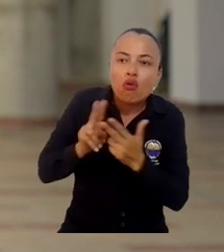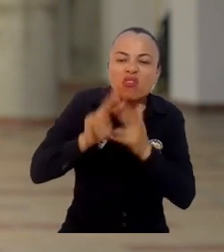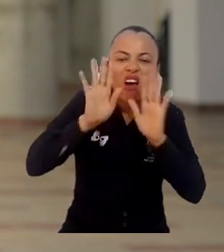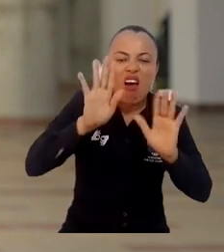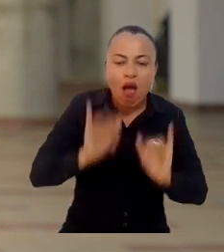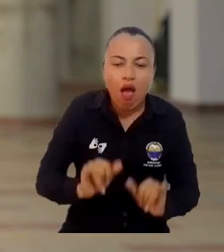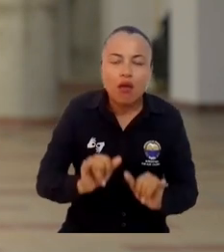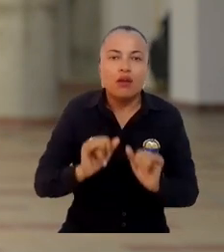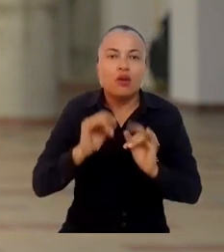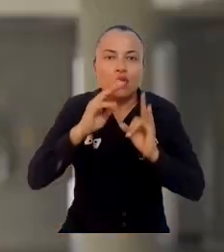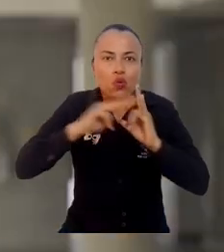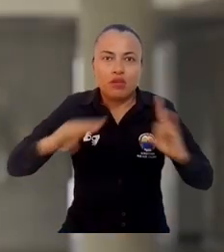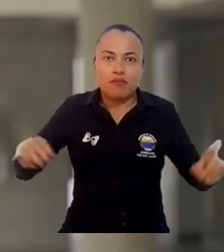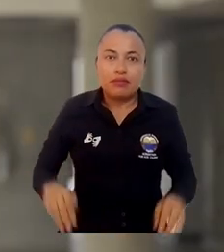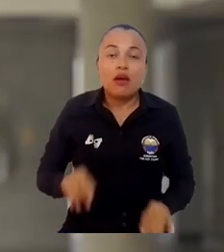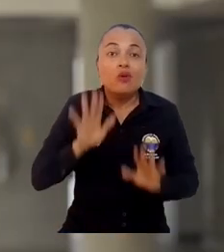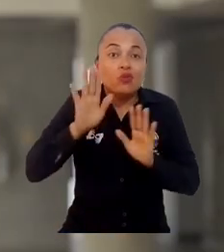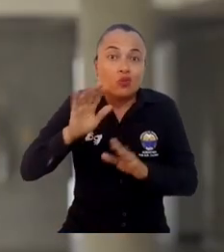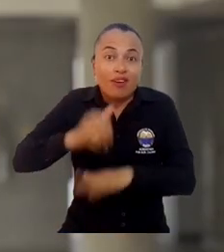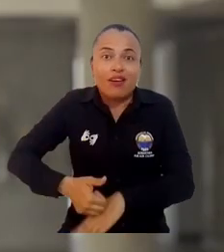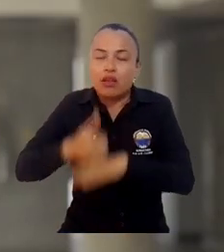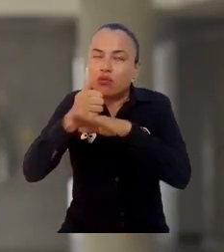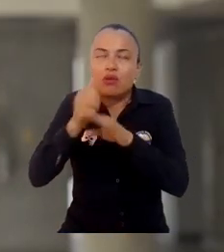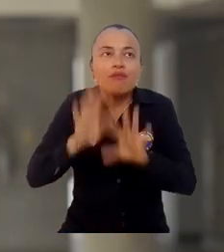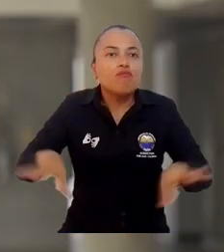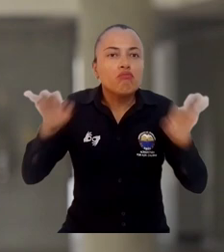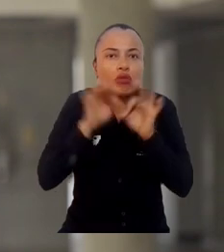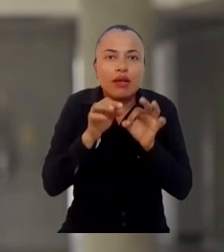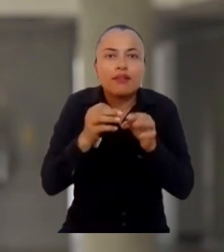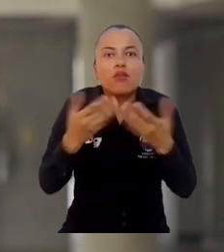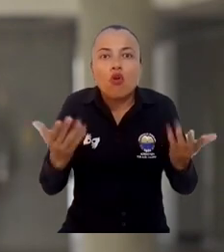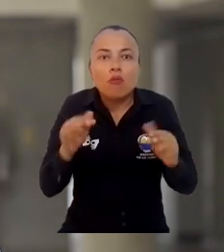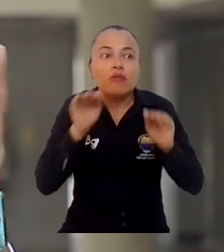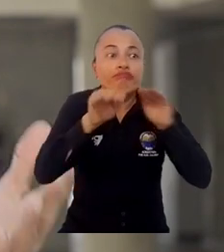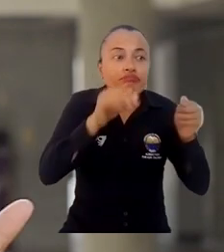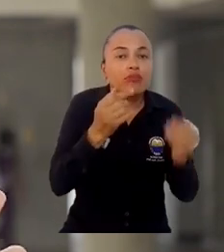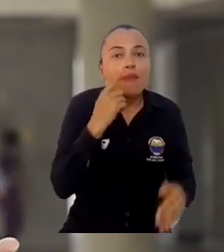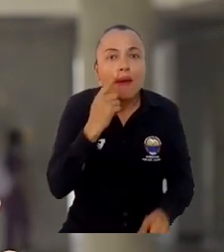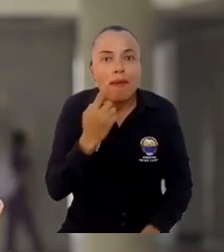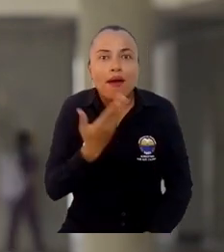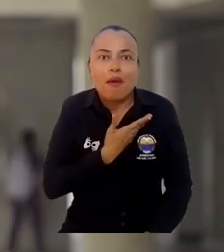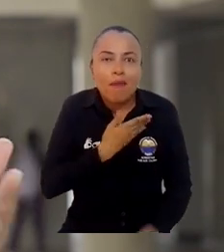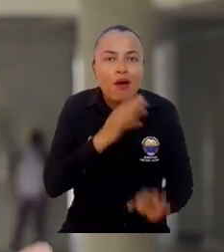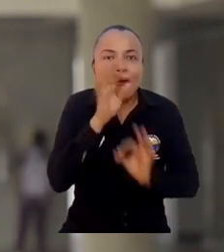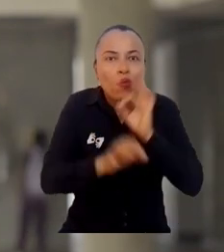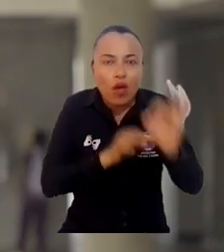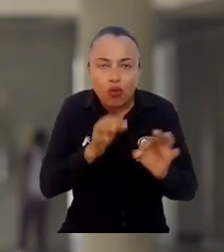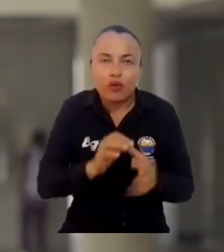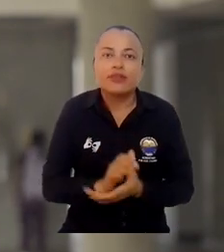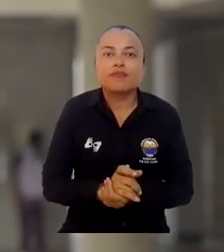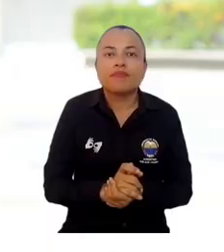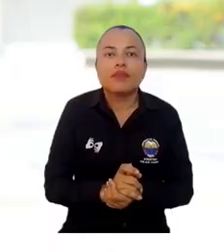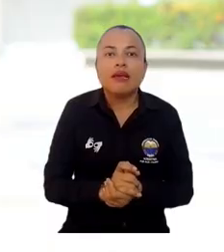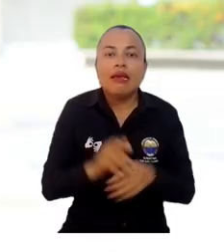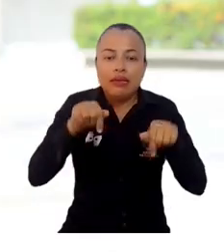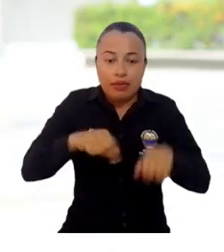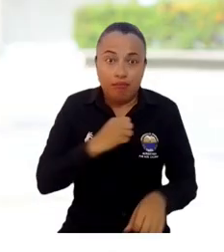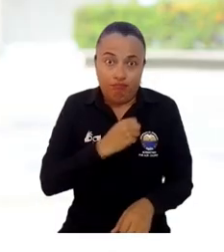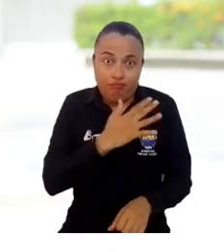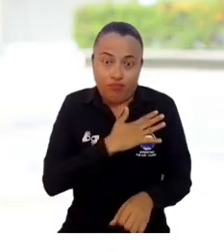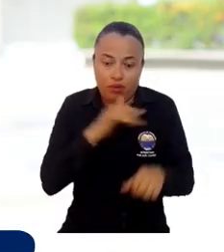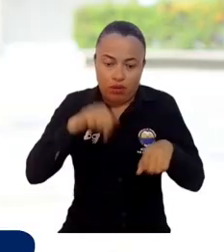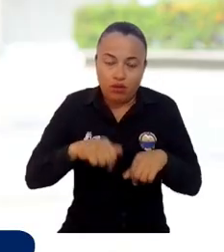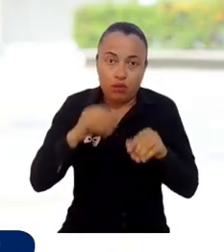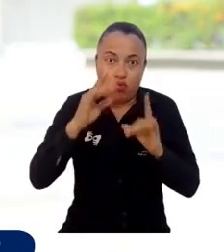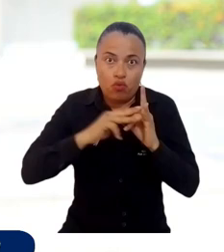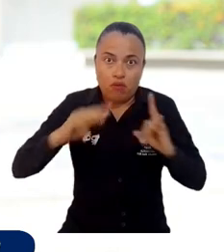conocer la Universidad del Magdalena, una apuesta a la que el rector siempre ha tenido presente, de poder convocar a padres, madres y cuidadores. Esta posibilidad que nos